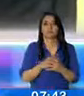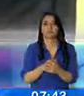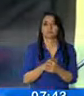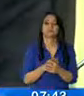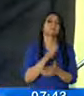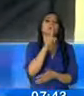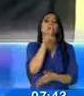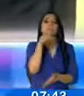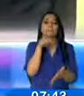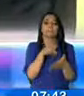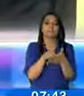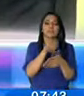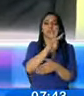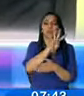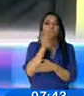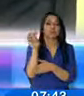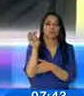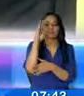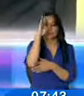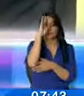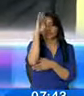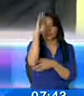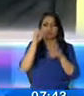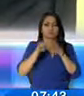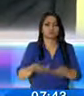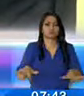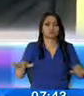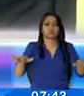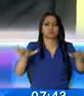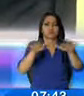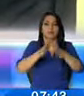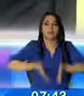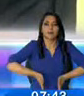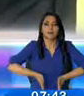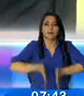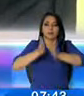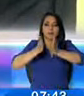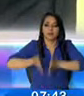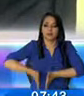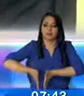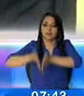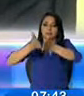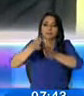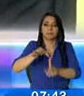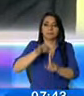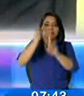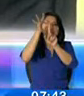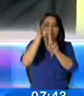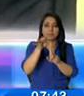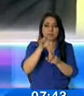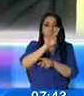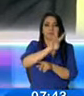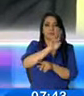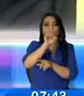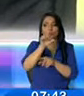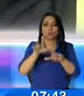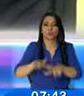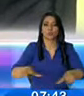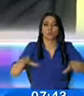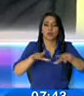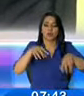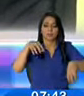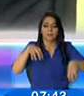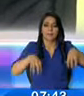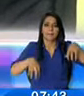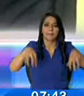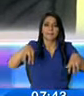agosto iOS que se estarán desplegando en todos los ejes viales más importantes especialmente en 21 puntos donde hemos denotado que